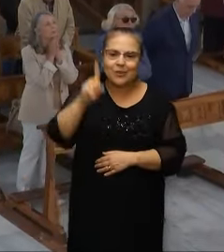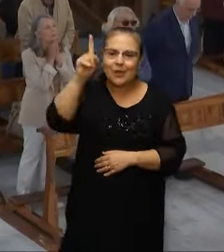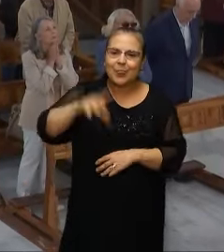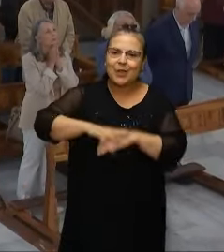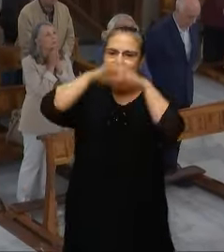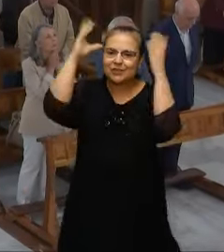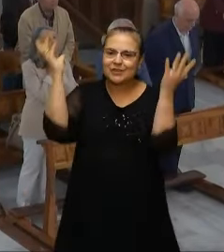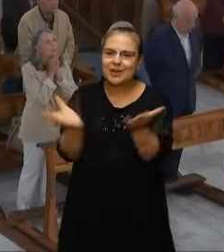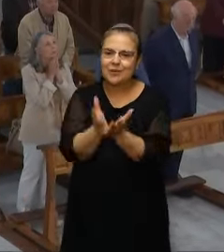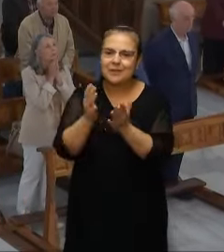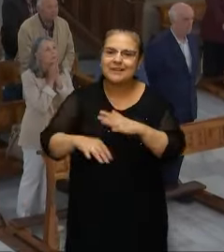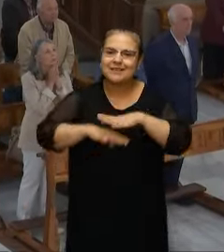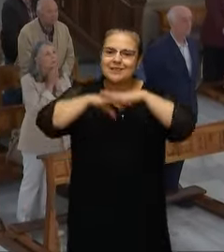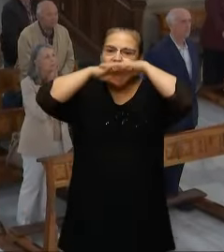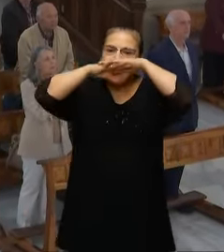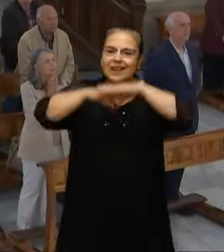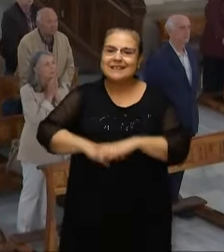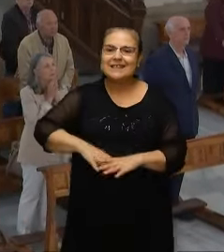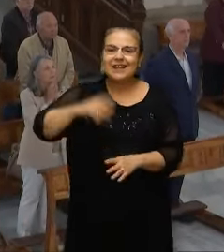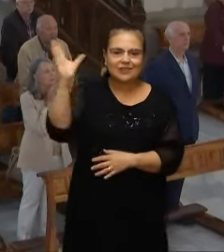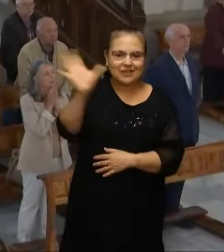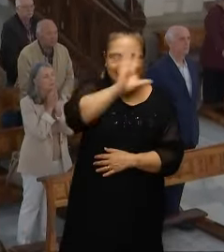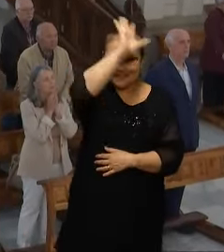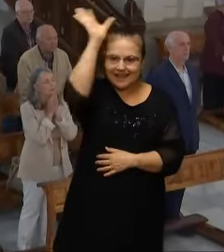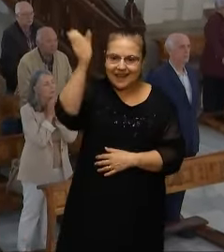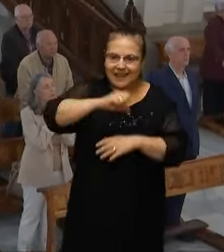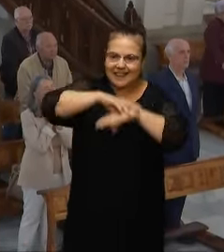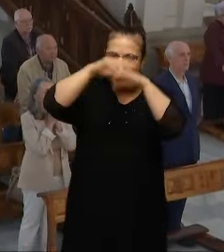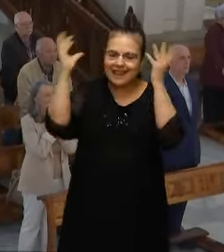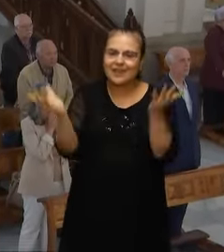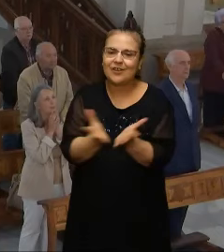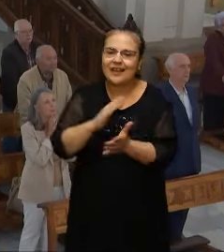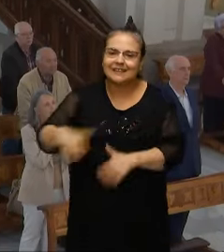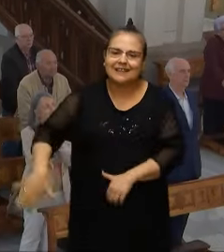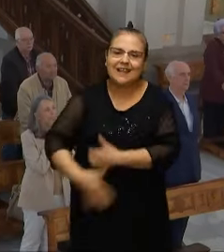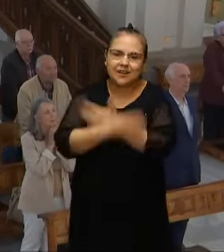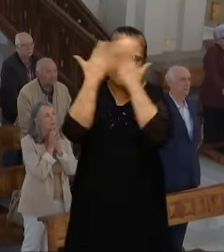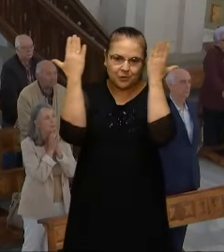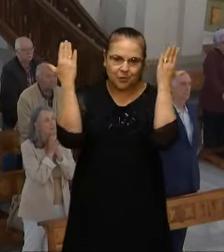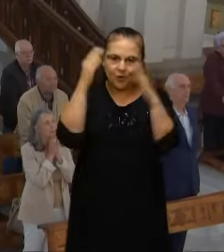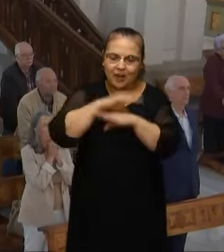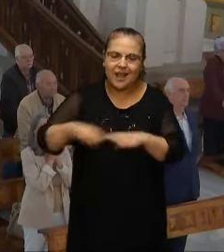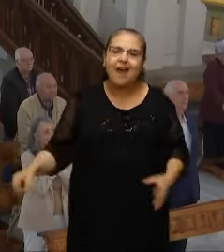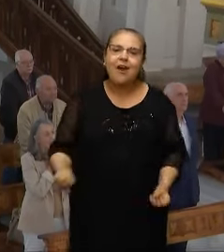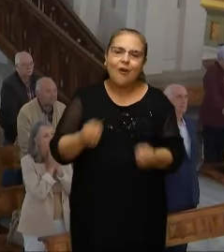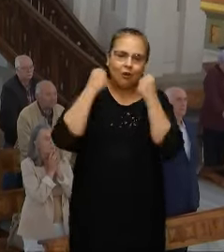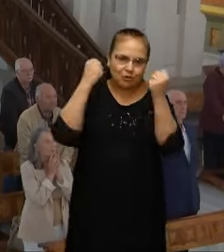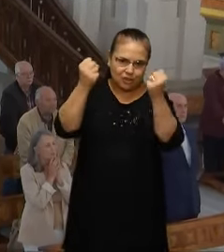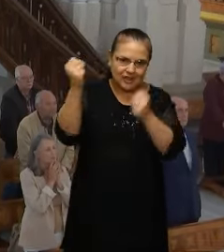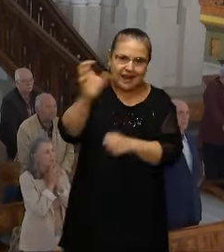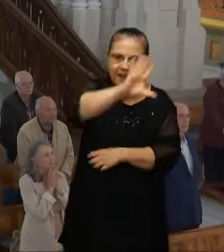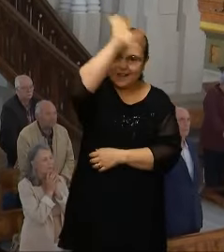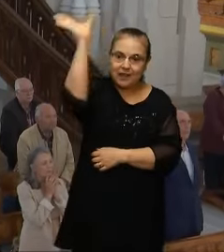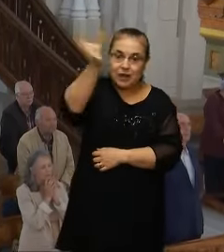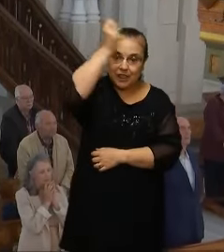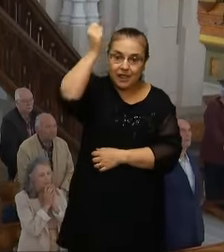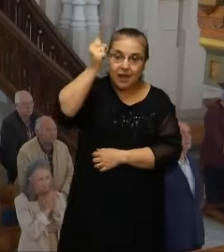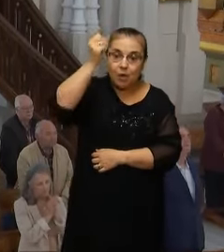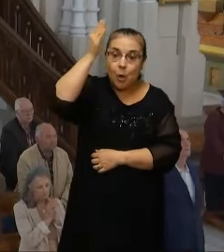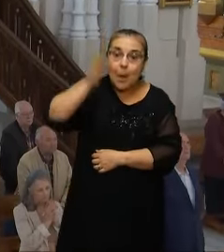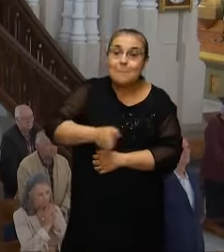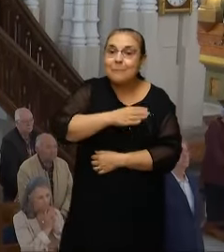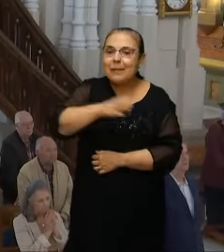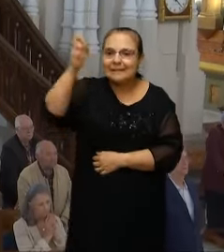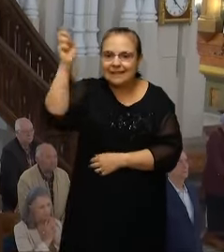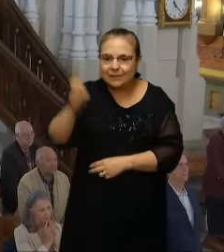el señor Dios del universo llenos están el cielo y la tierra de tu gloria hosana en el